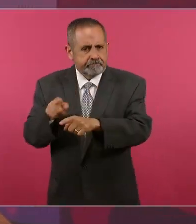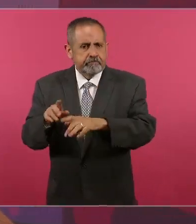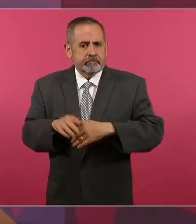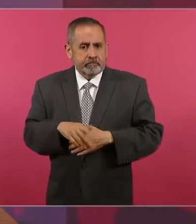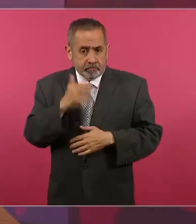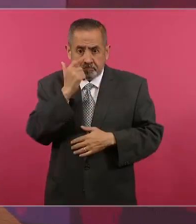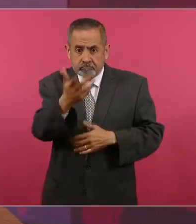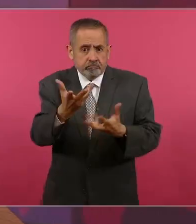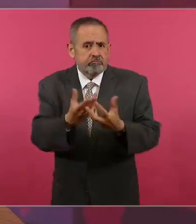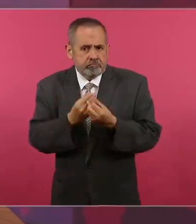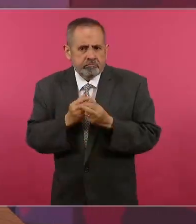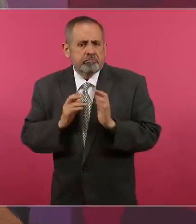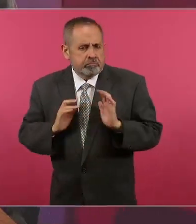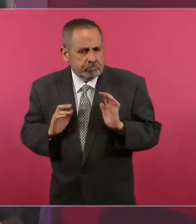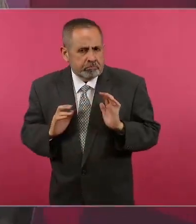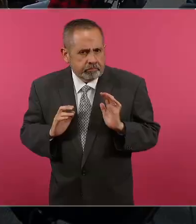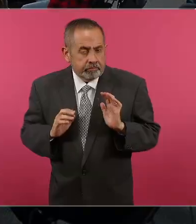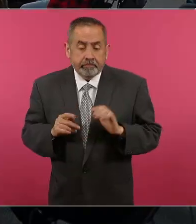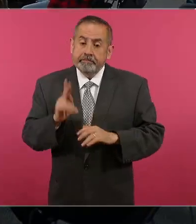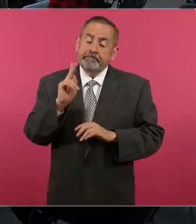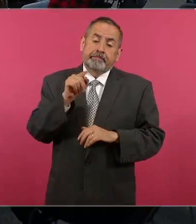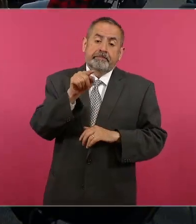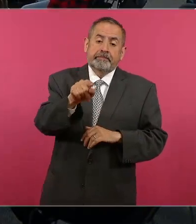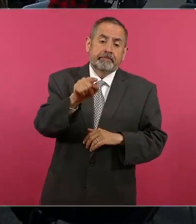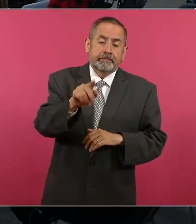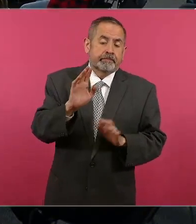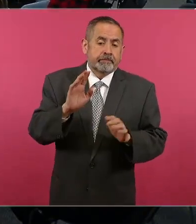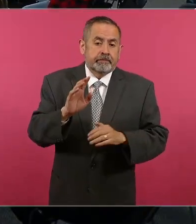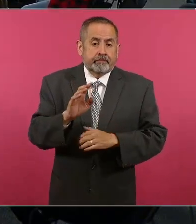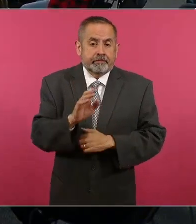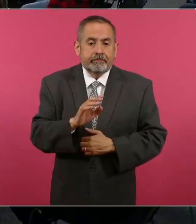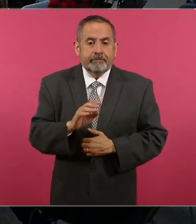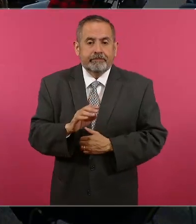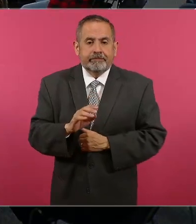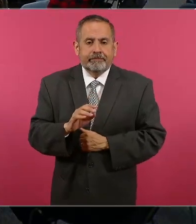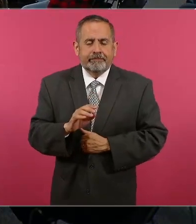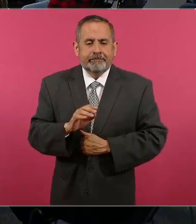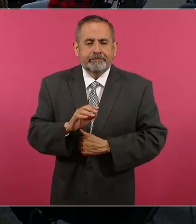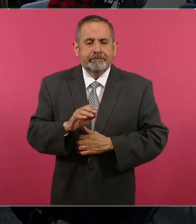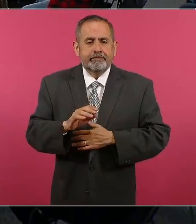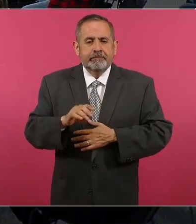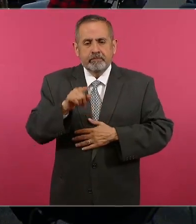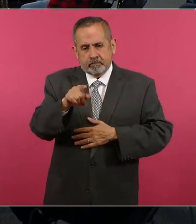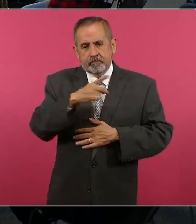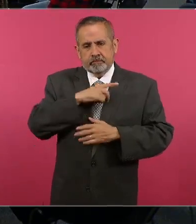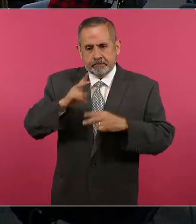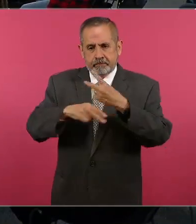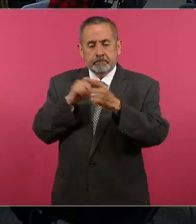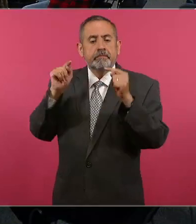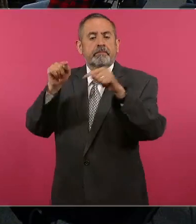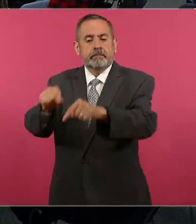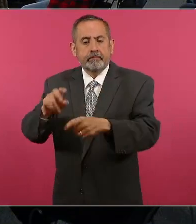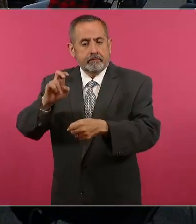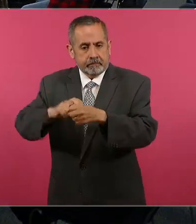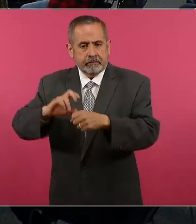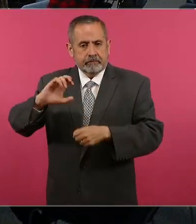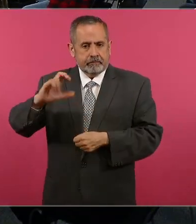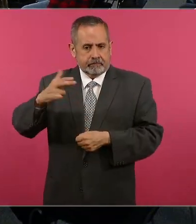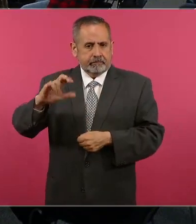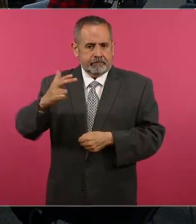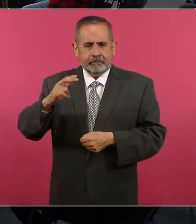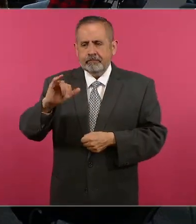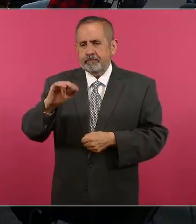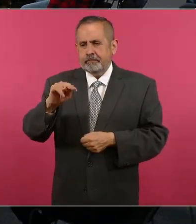quieren acompañarnos, nada más que tendrían que ir a Chichén. Es